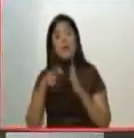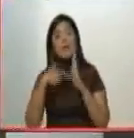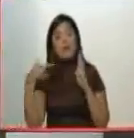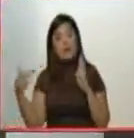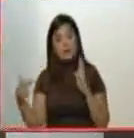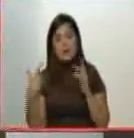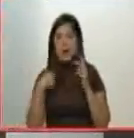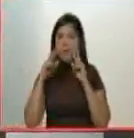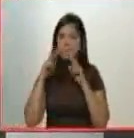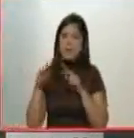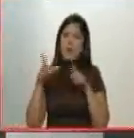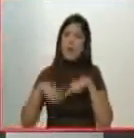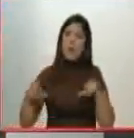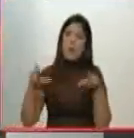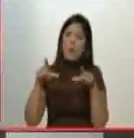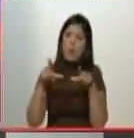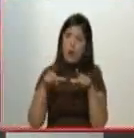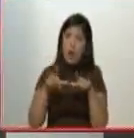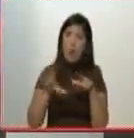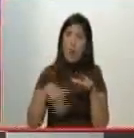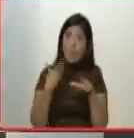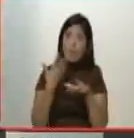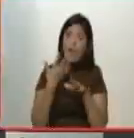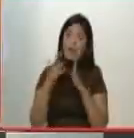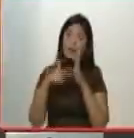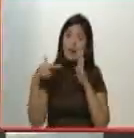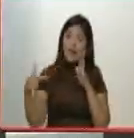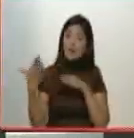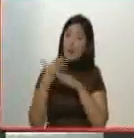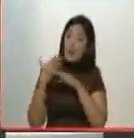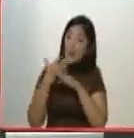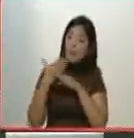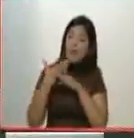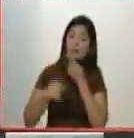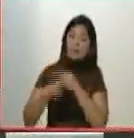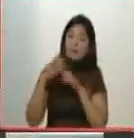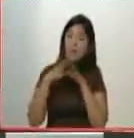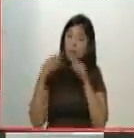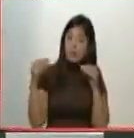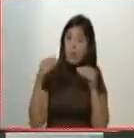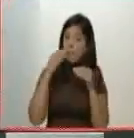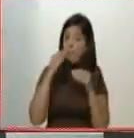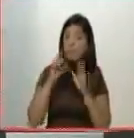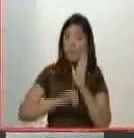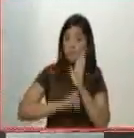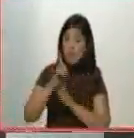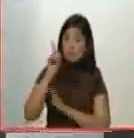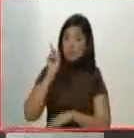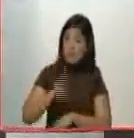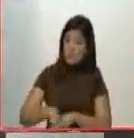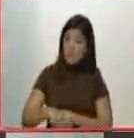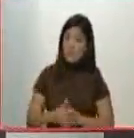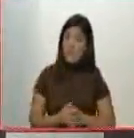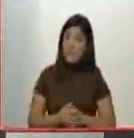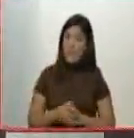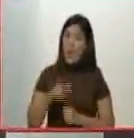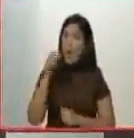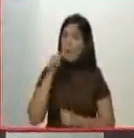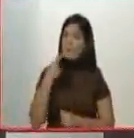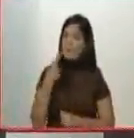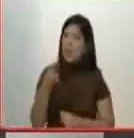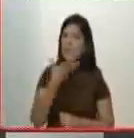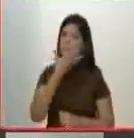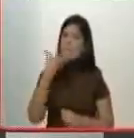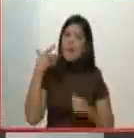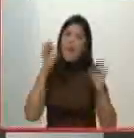Ahí veíamos el espacio para la recreación, para el compartir unos con otros, para el crecimiento. También él decía que era la mejor forma